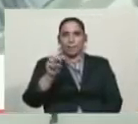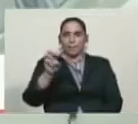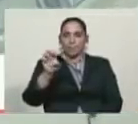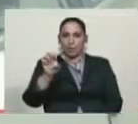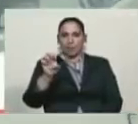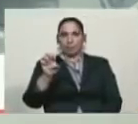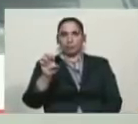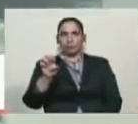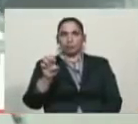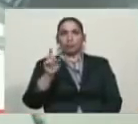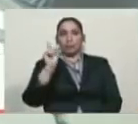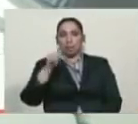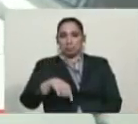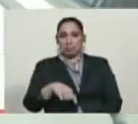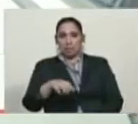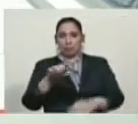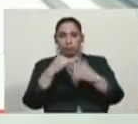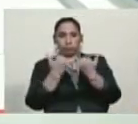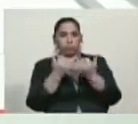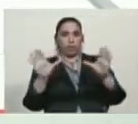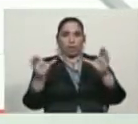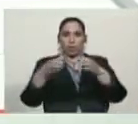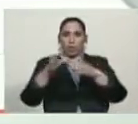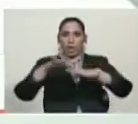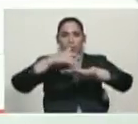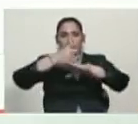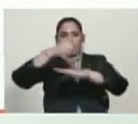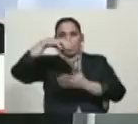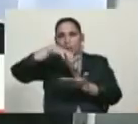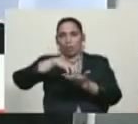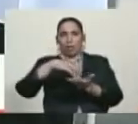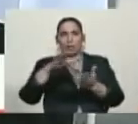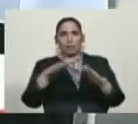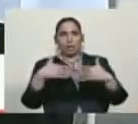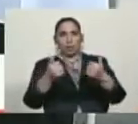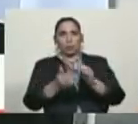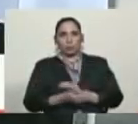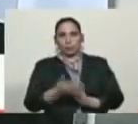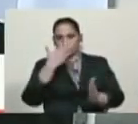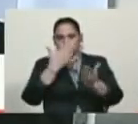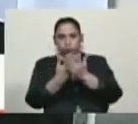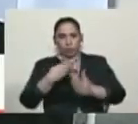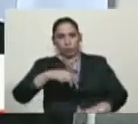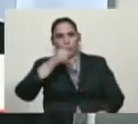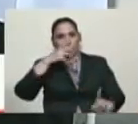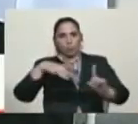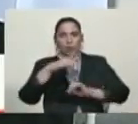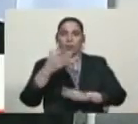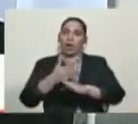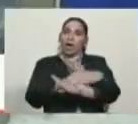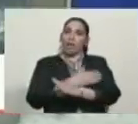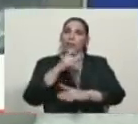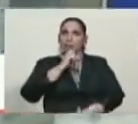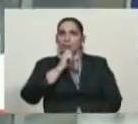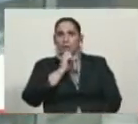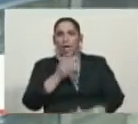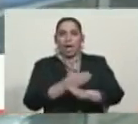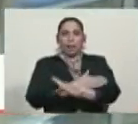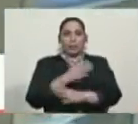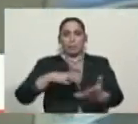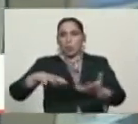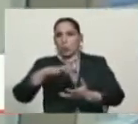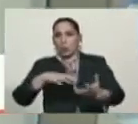de sanidad militar como un estado mayor de salud dando la cara a nuestro pueblo ante las dificultades ante las adversidades